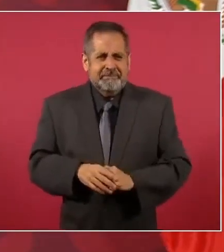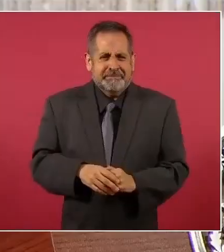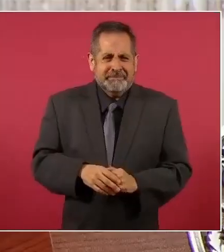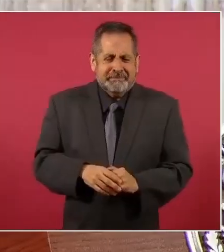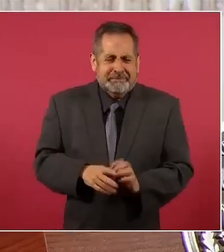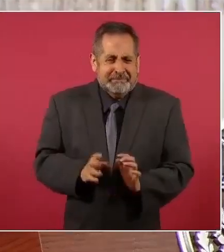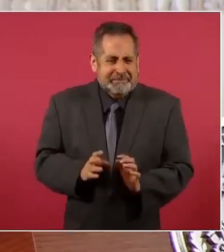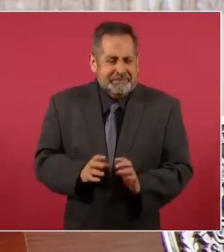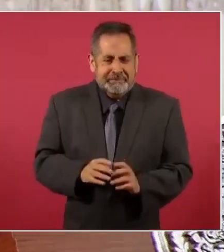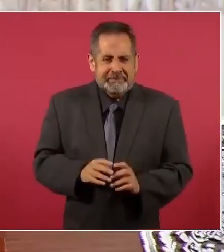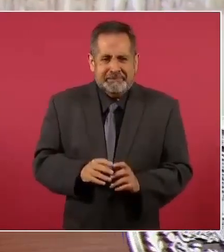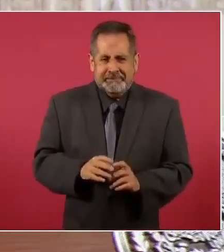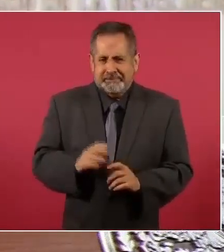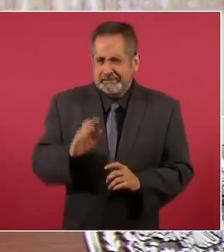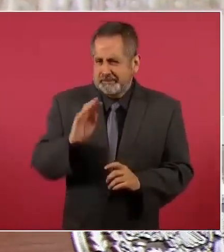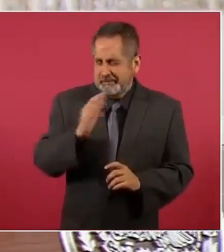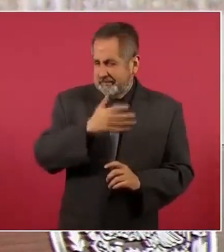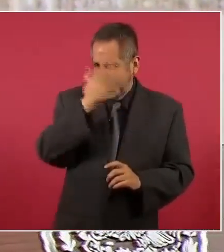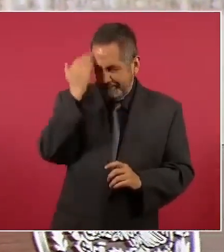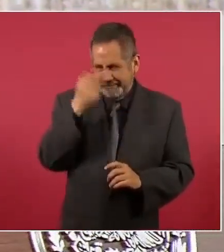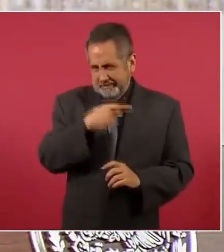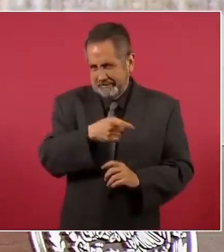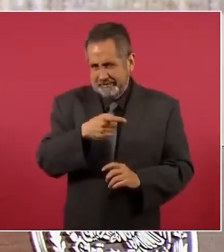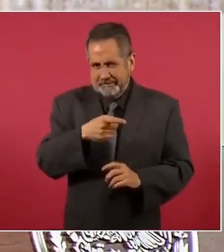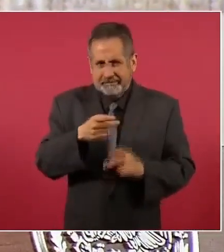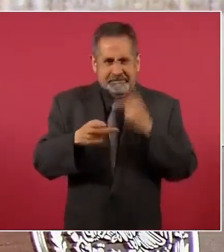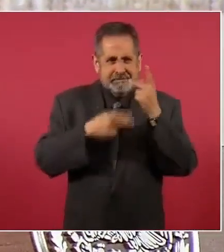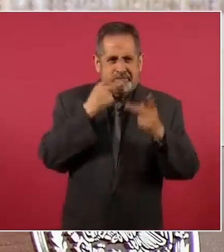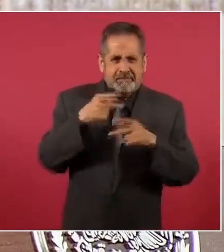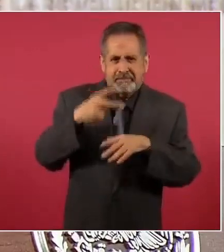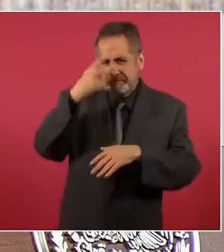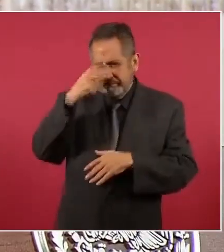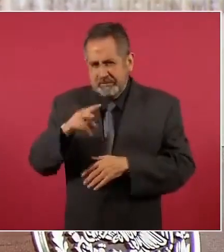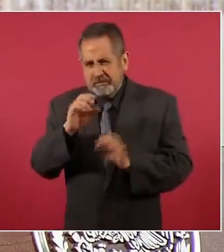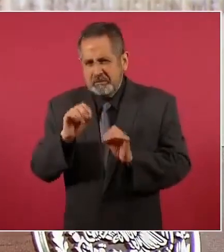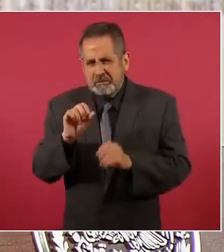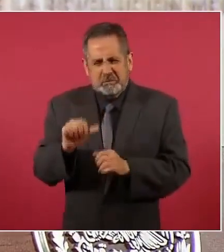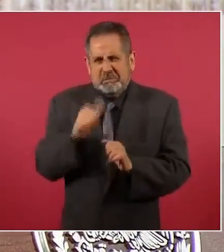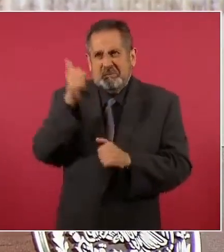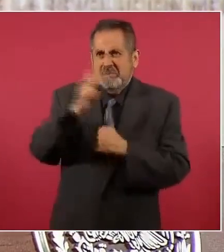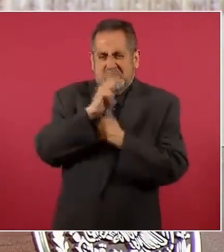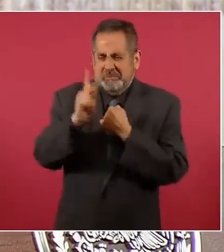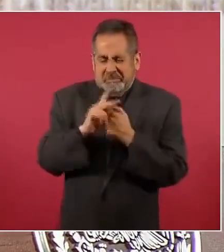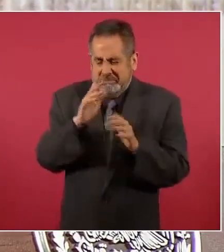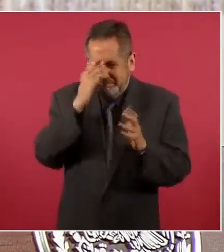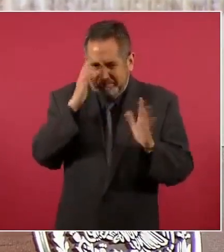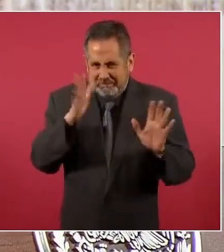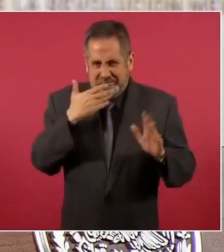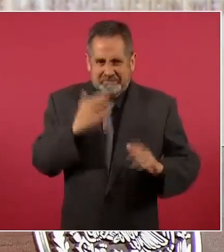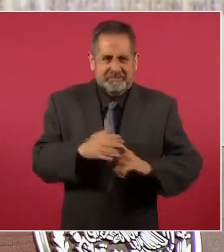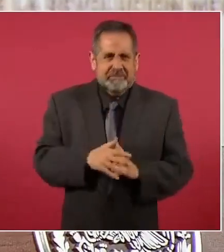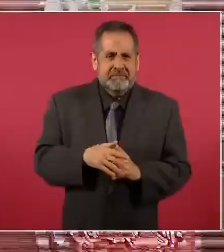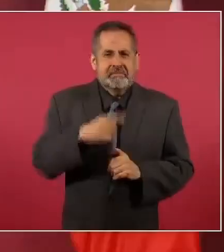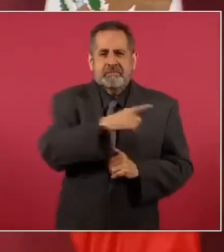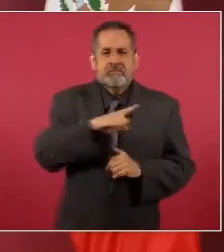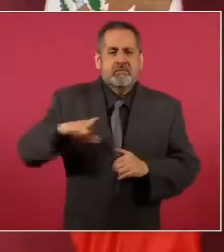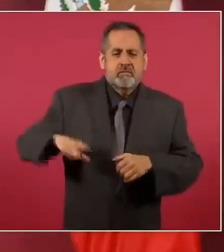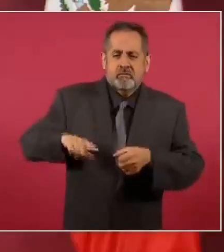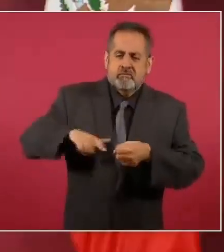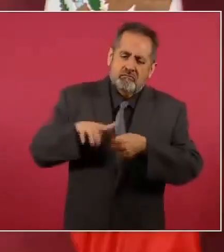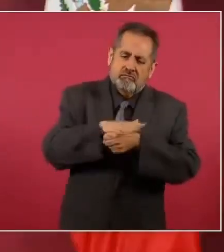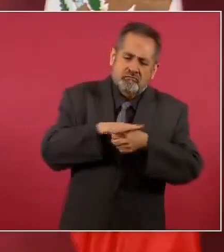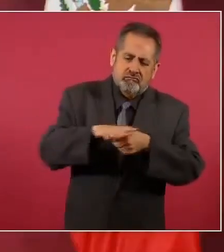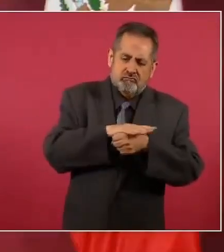No sé si habló de México, habló de otros países, y habló de gobiernos